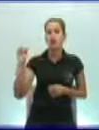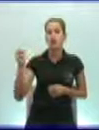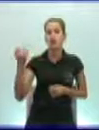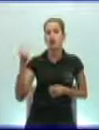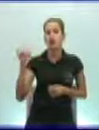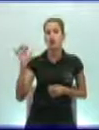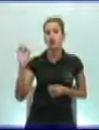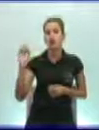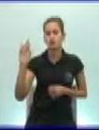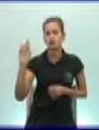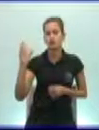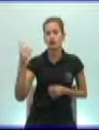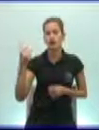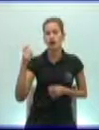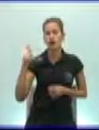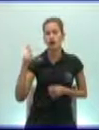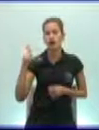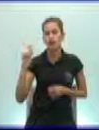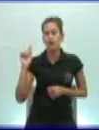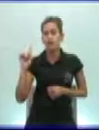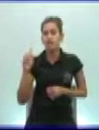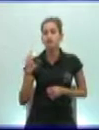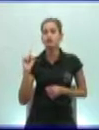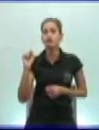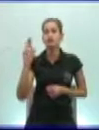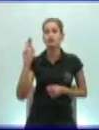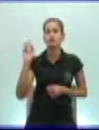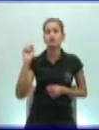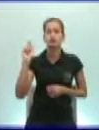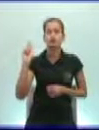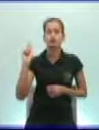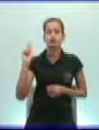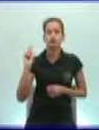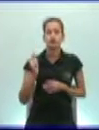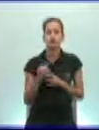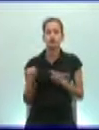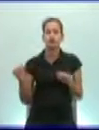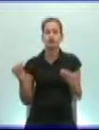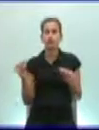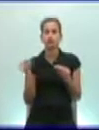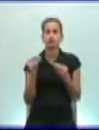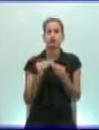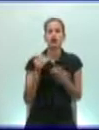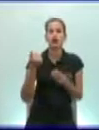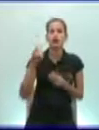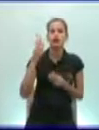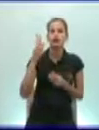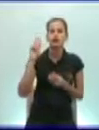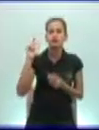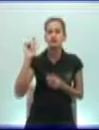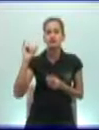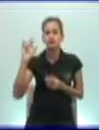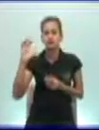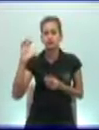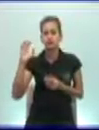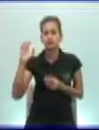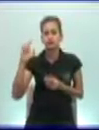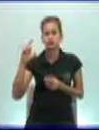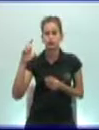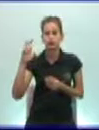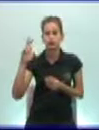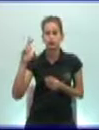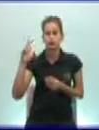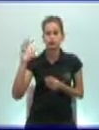un sustantivo, en este caso se hace acompañar del artículo. El mayoral es el sustantivo que es el núcleo o